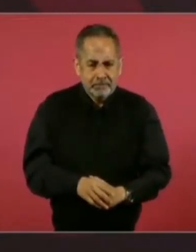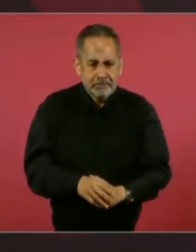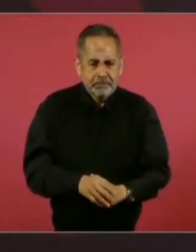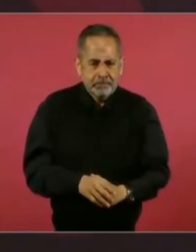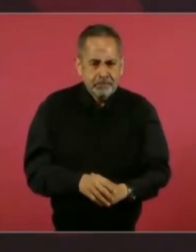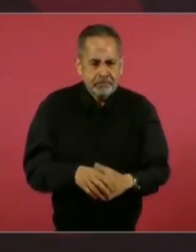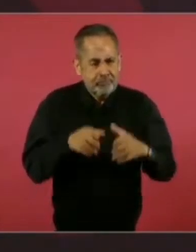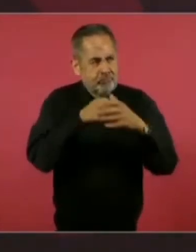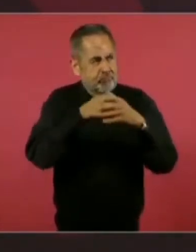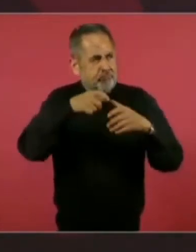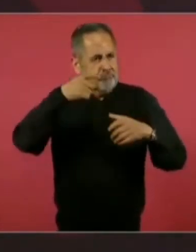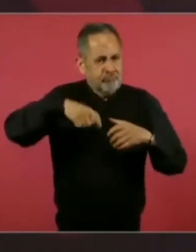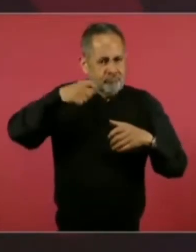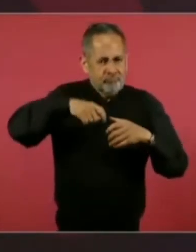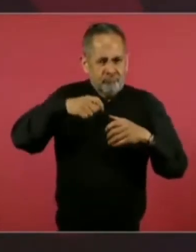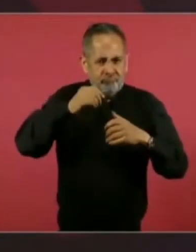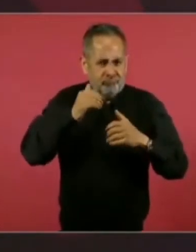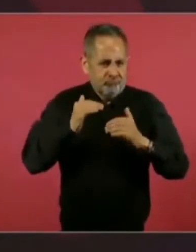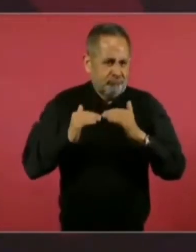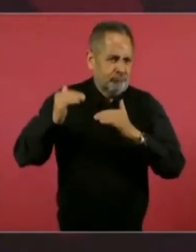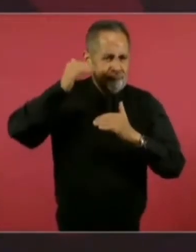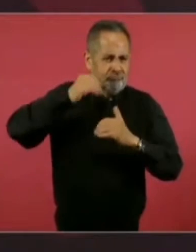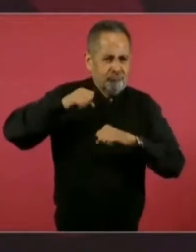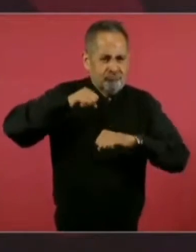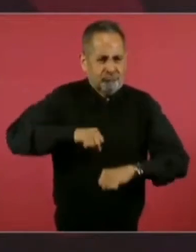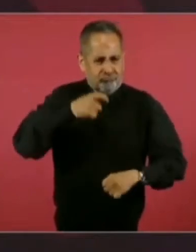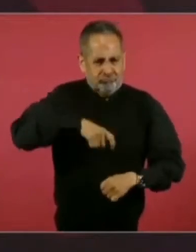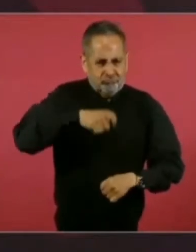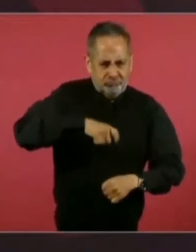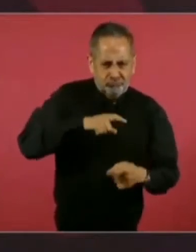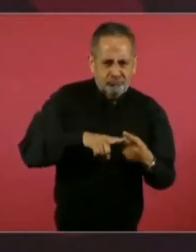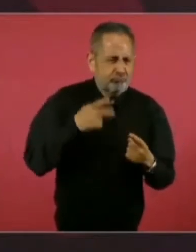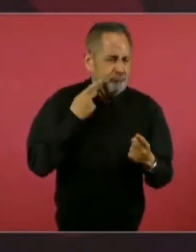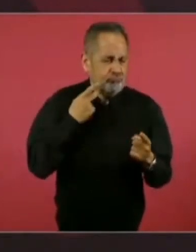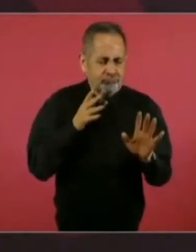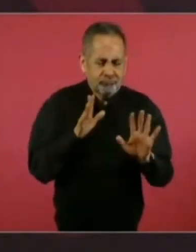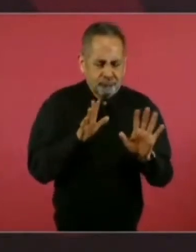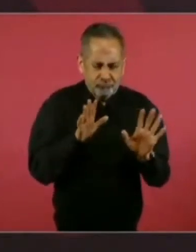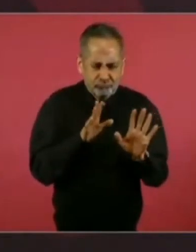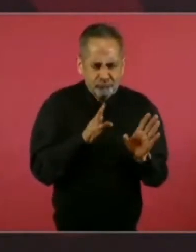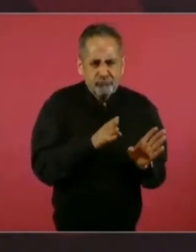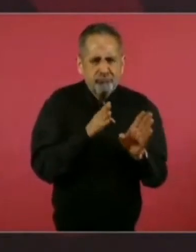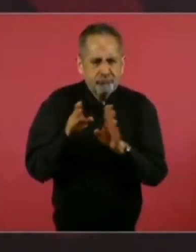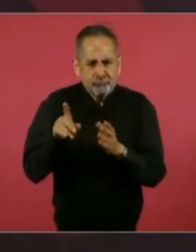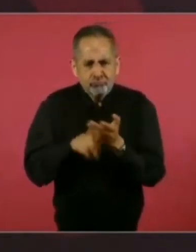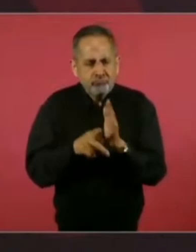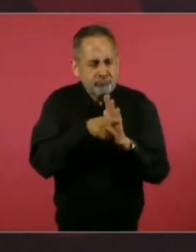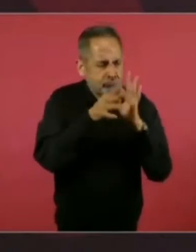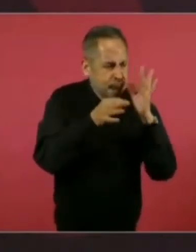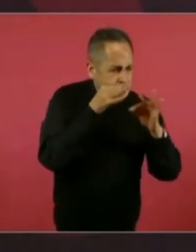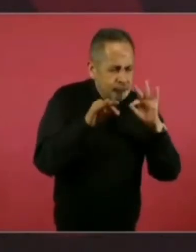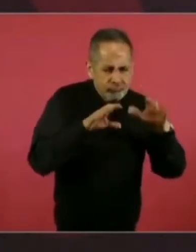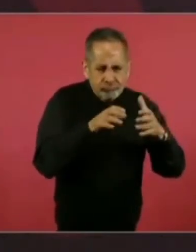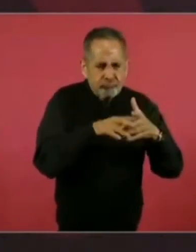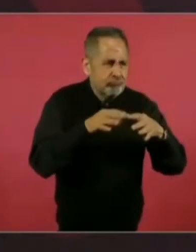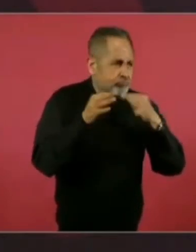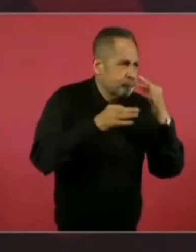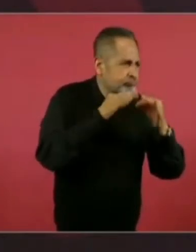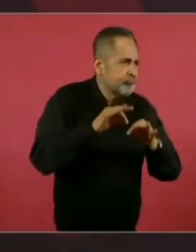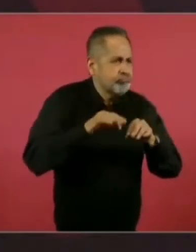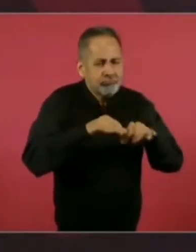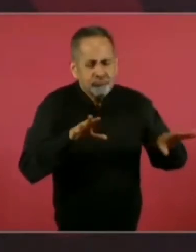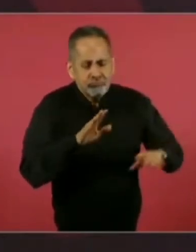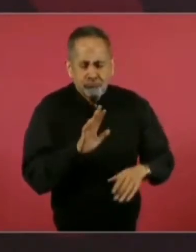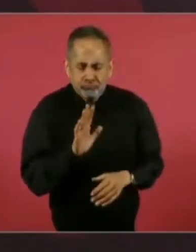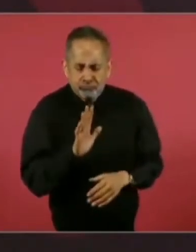los potentados en lo económico, en lo político, sus medios de